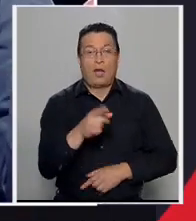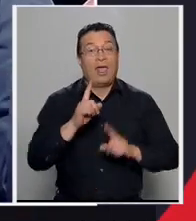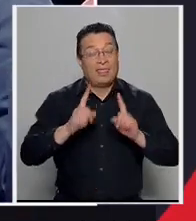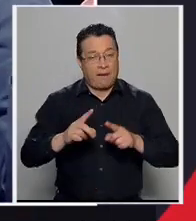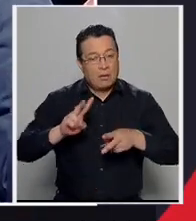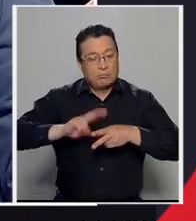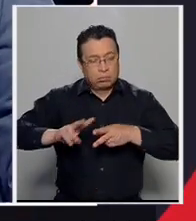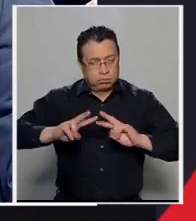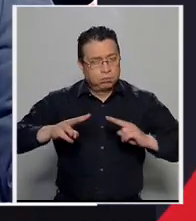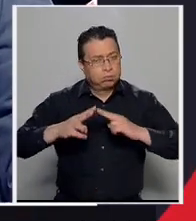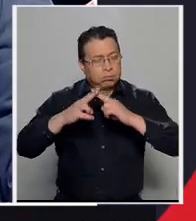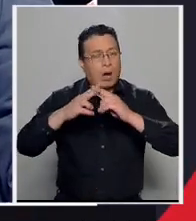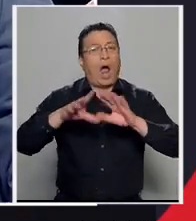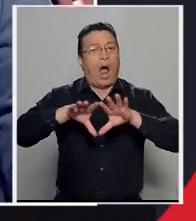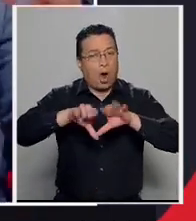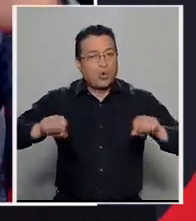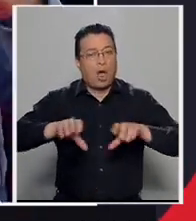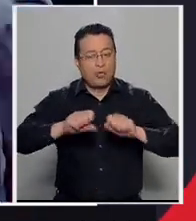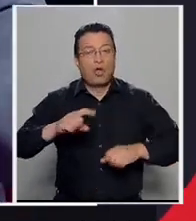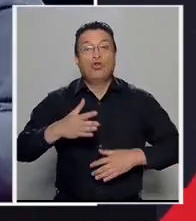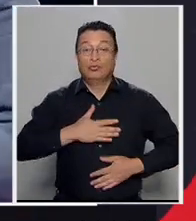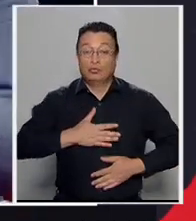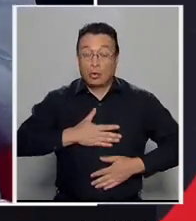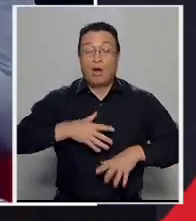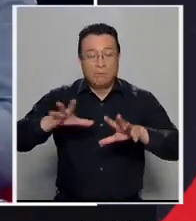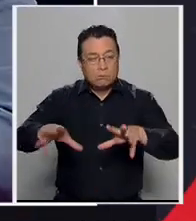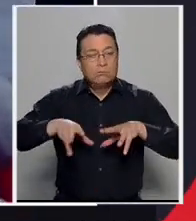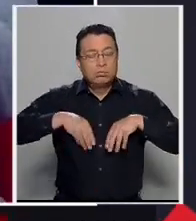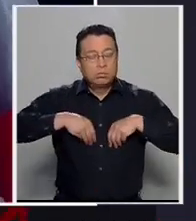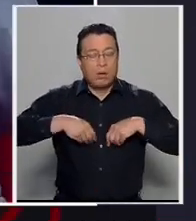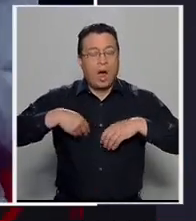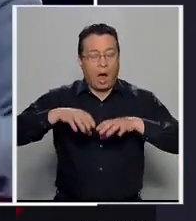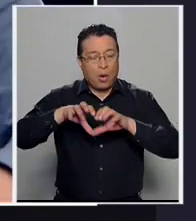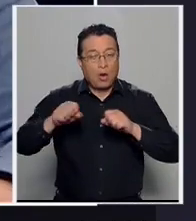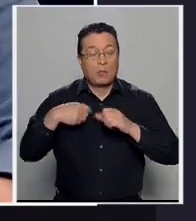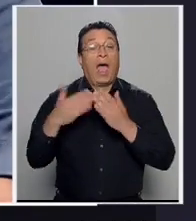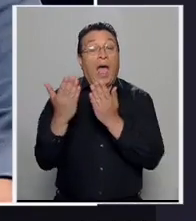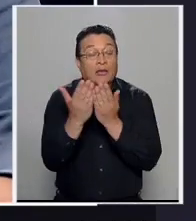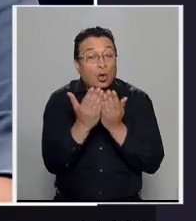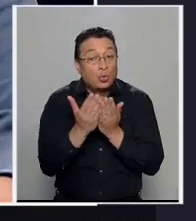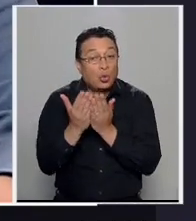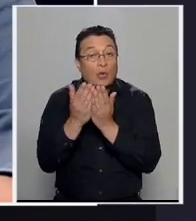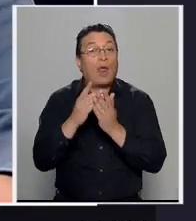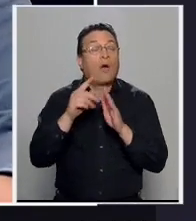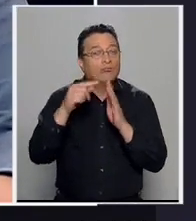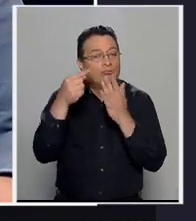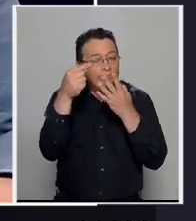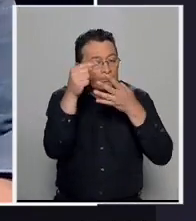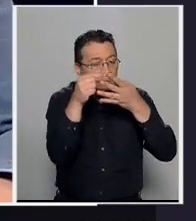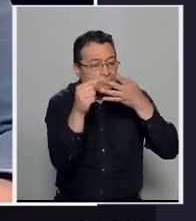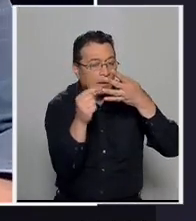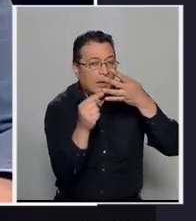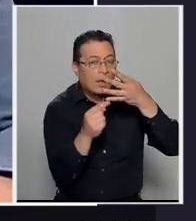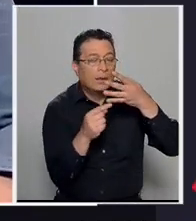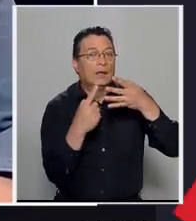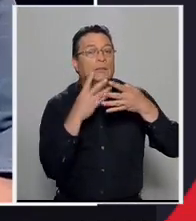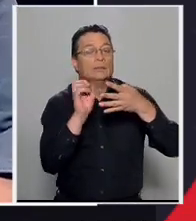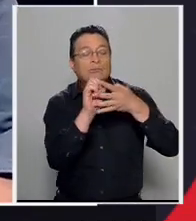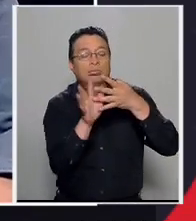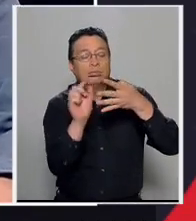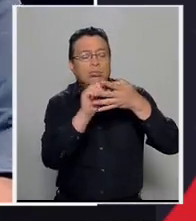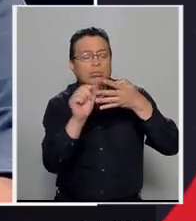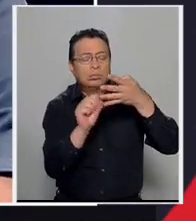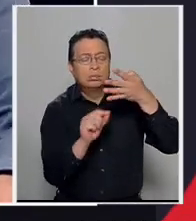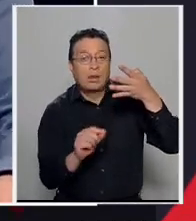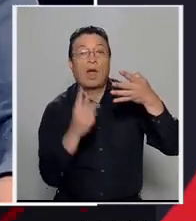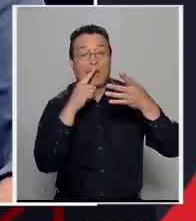grandes acuerdos. Así que yo recojo ese llamado, ese titular. Vamos a estudiar. Hemos estado bien acostumbrados a la letra chica de este gobierno.